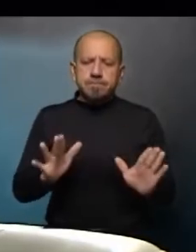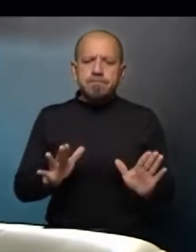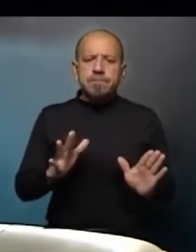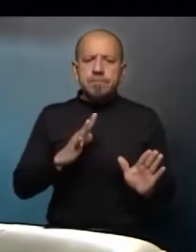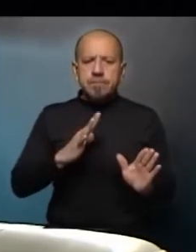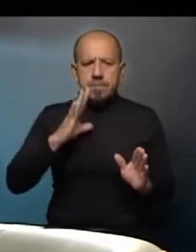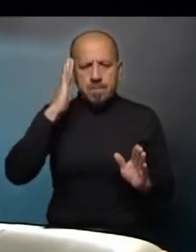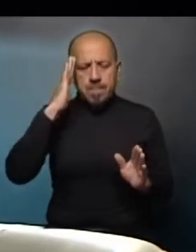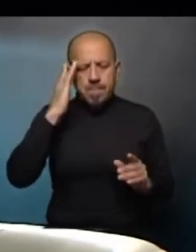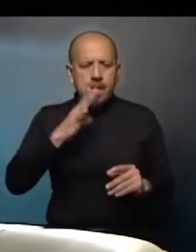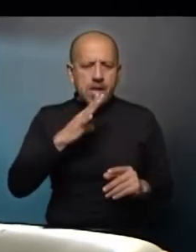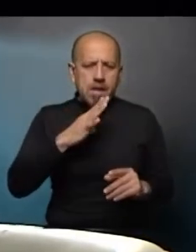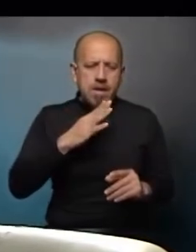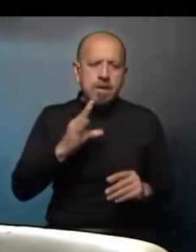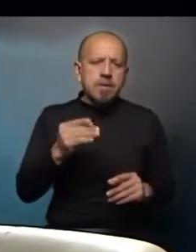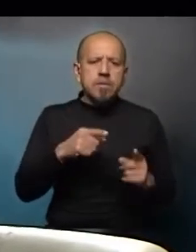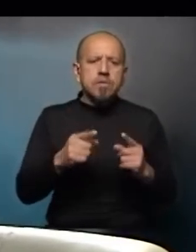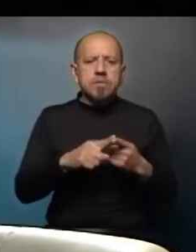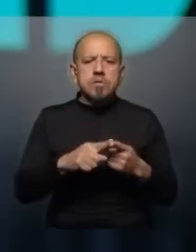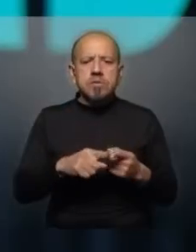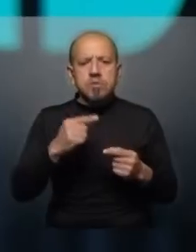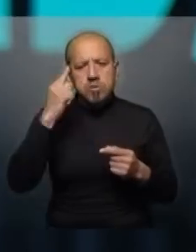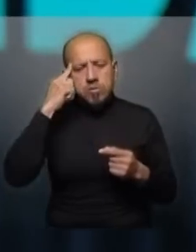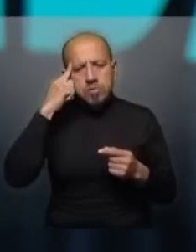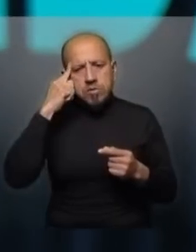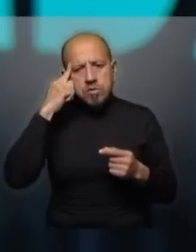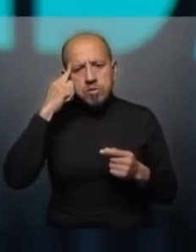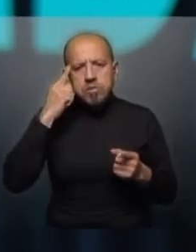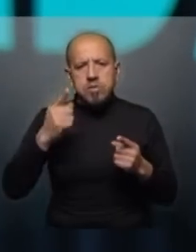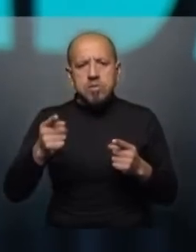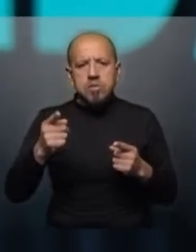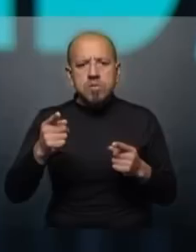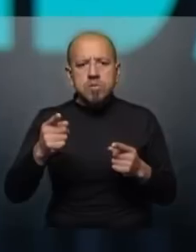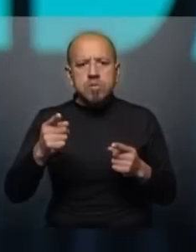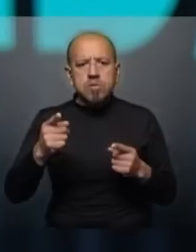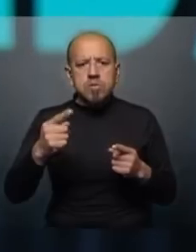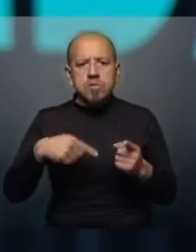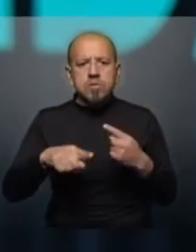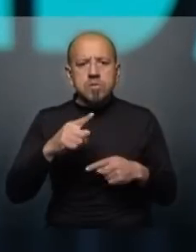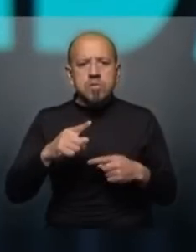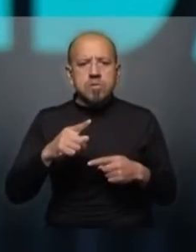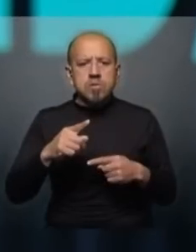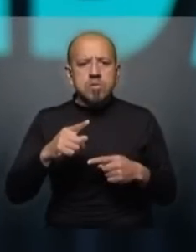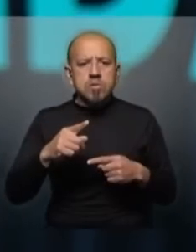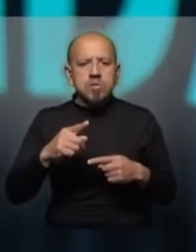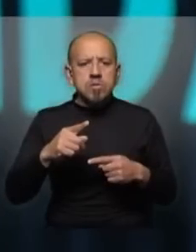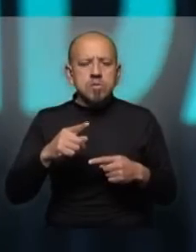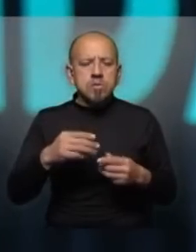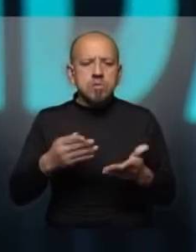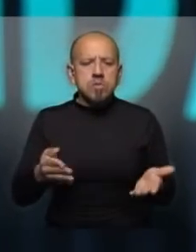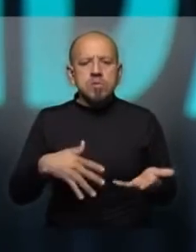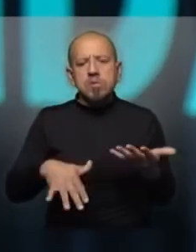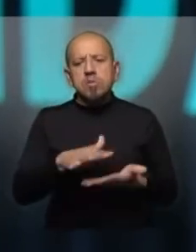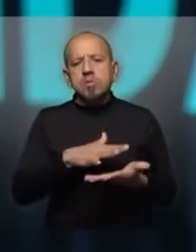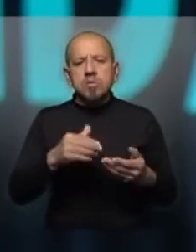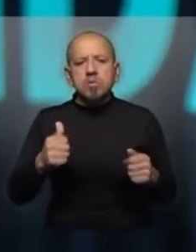revisándole todo en todos lados Ya lo sé yo pienso que yo pienso que hay una un enorme número de de situaciones